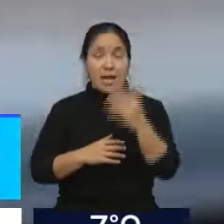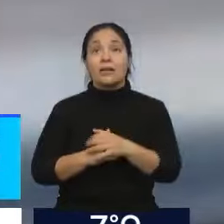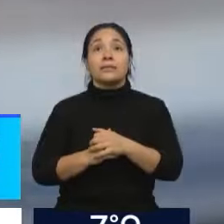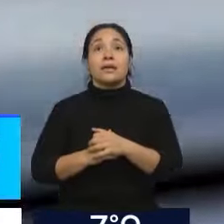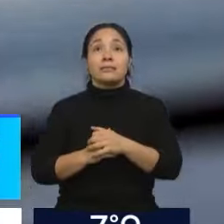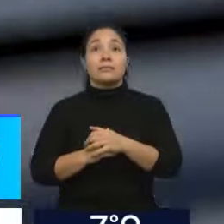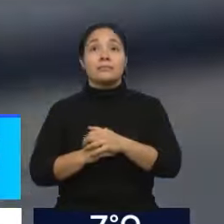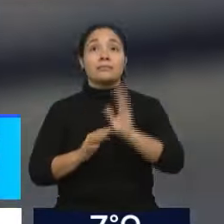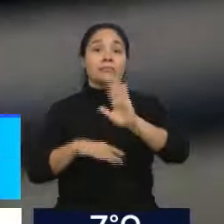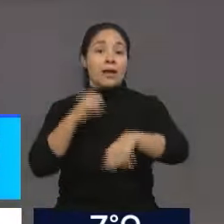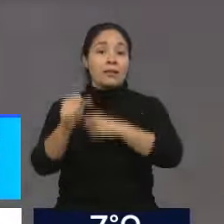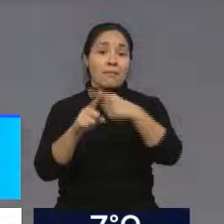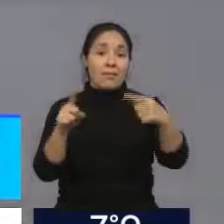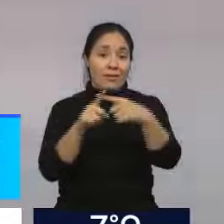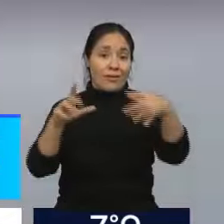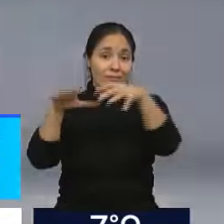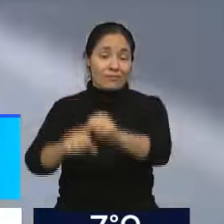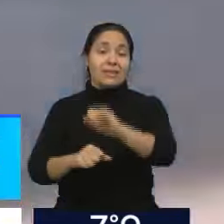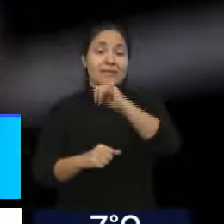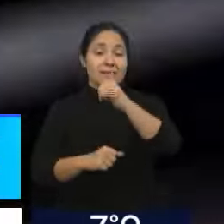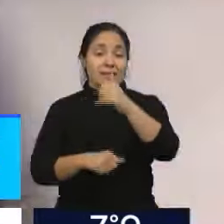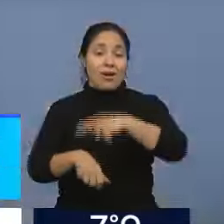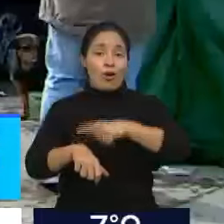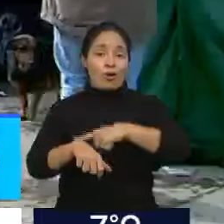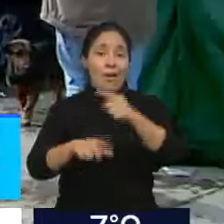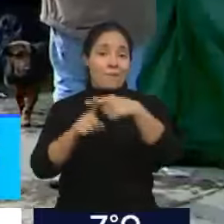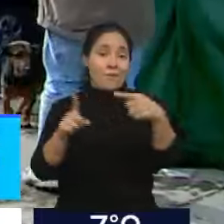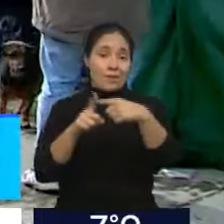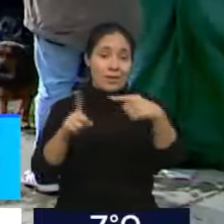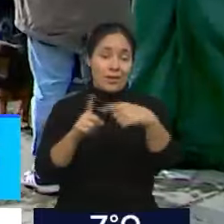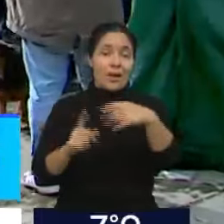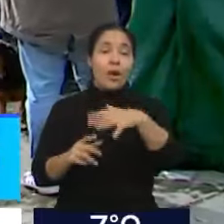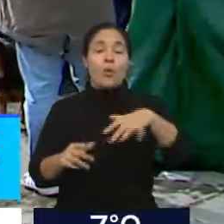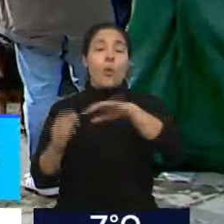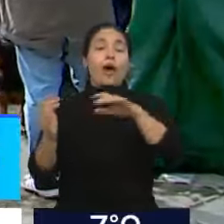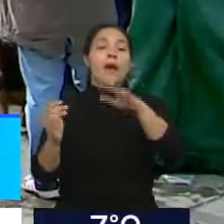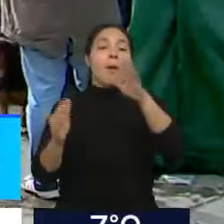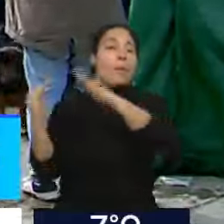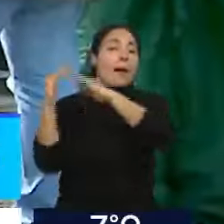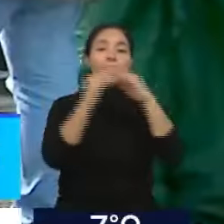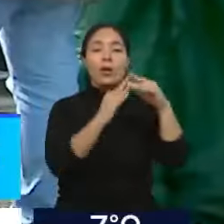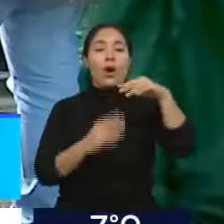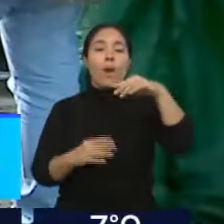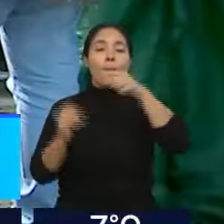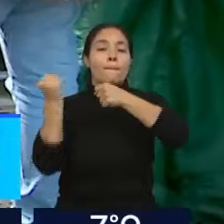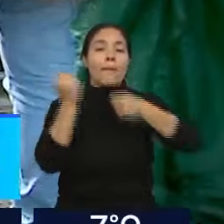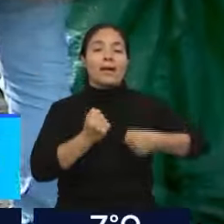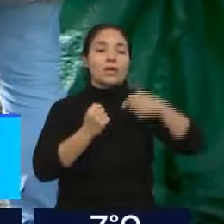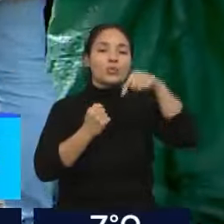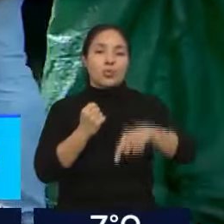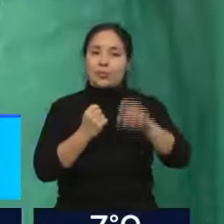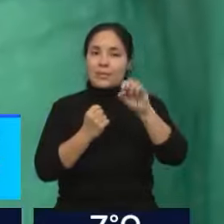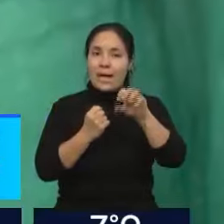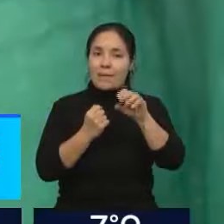en horas del mediodía prácticamente, Pedro. Sí, cerca del mediodía en barrio Parque Sur del departamento de Godoy Cruz, como vemos allí en pantalla. Esa